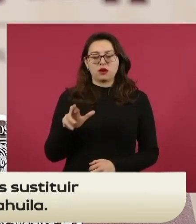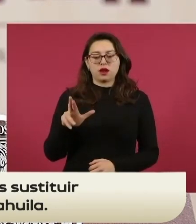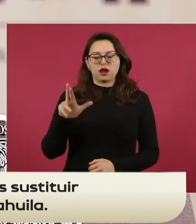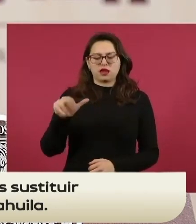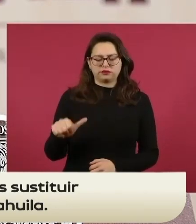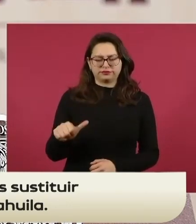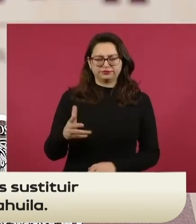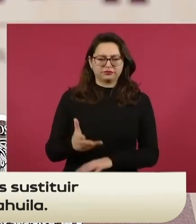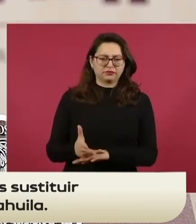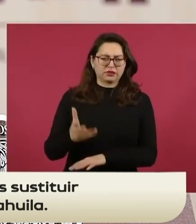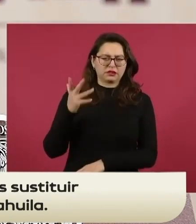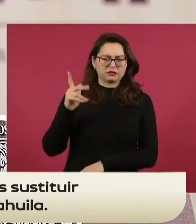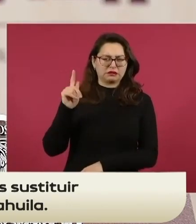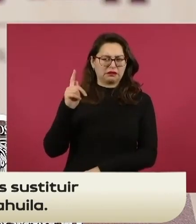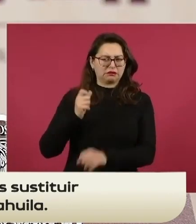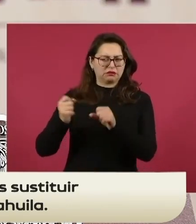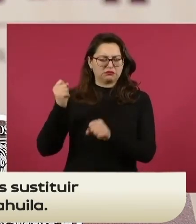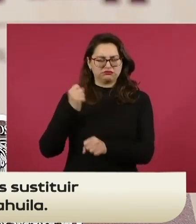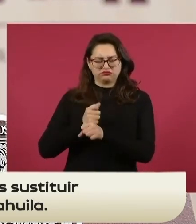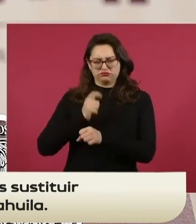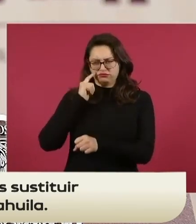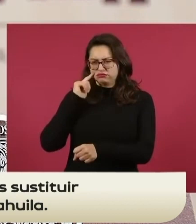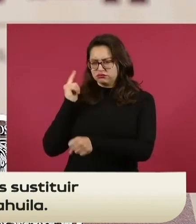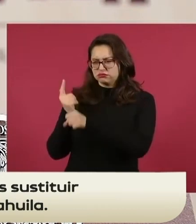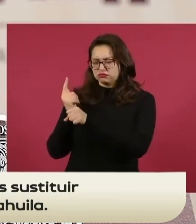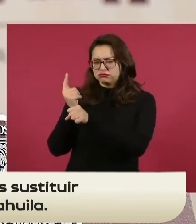casos de intoxicación por arsénico en la región.